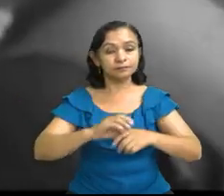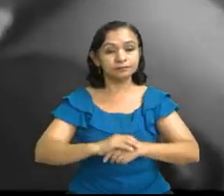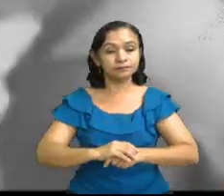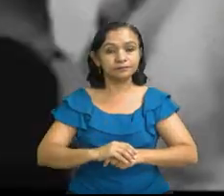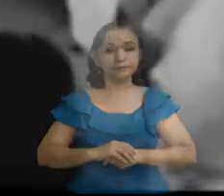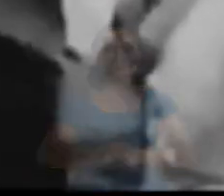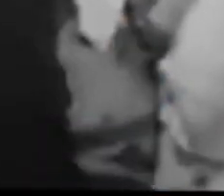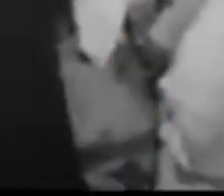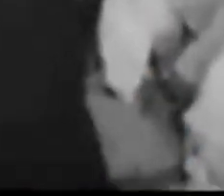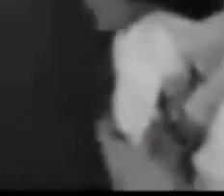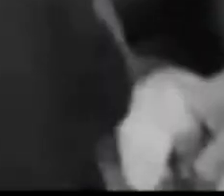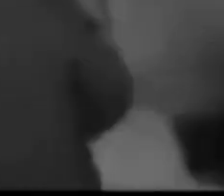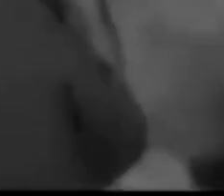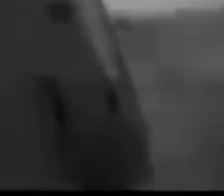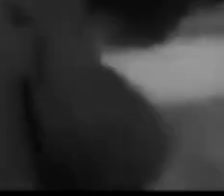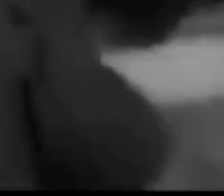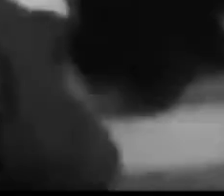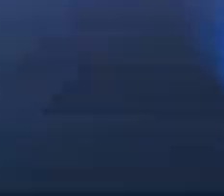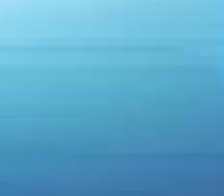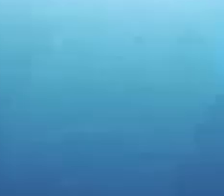Mena.